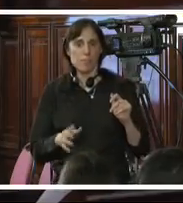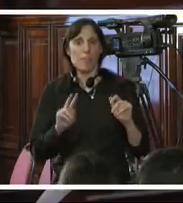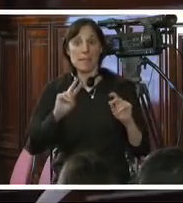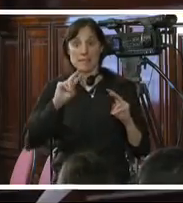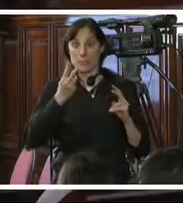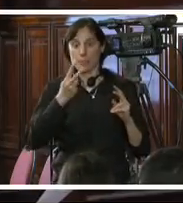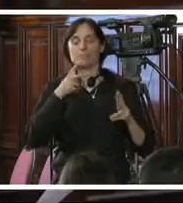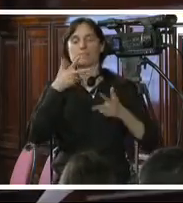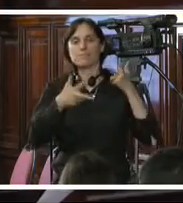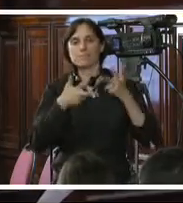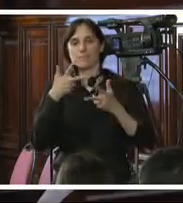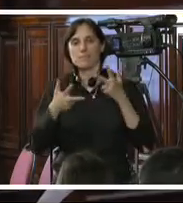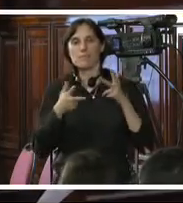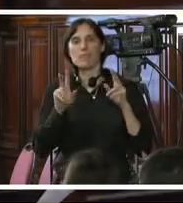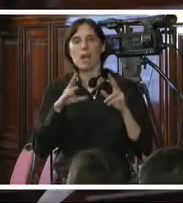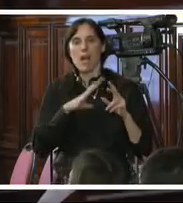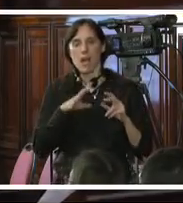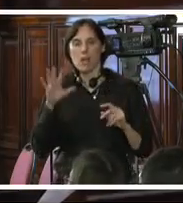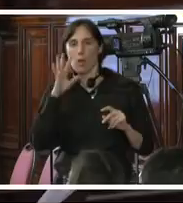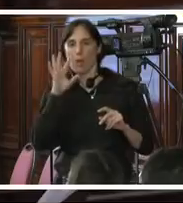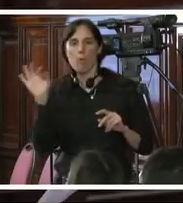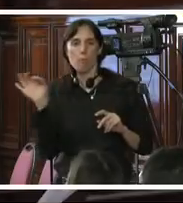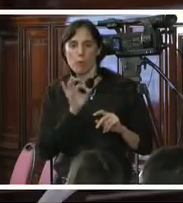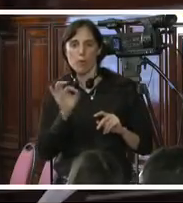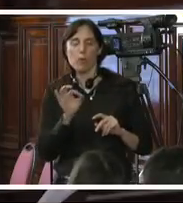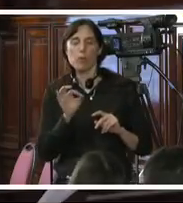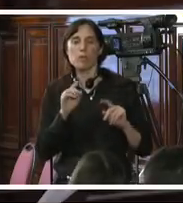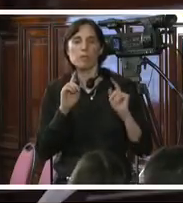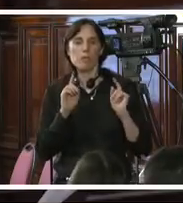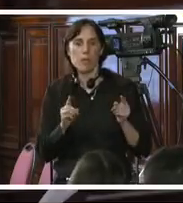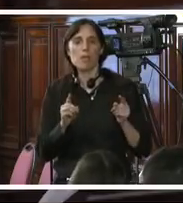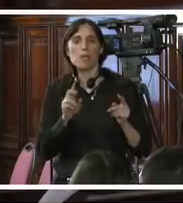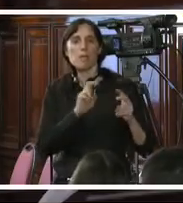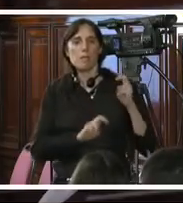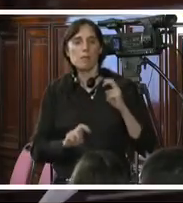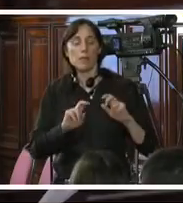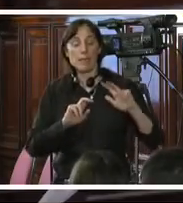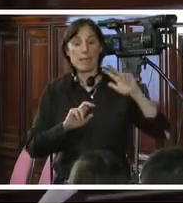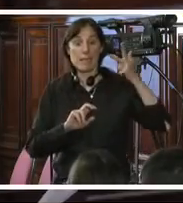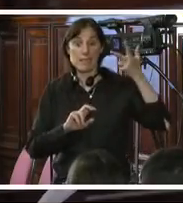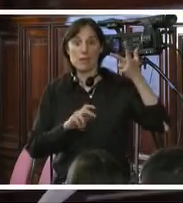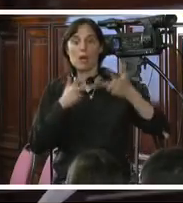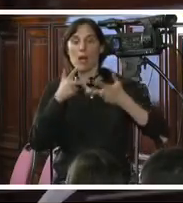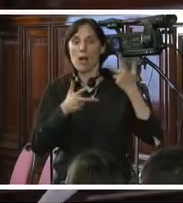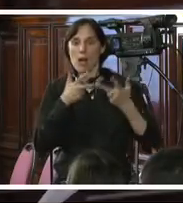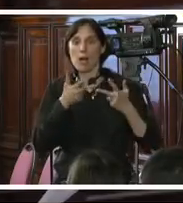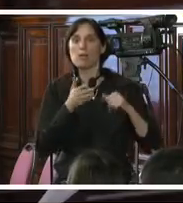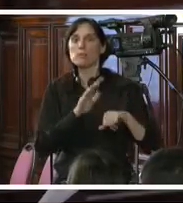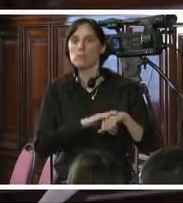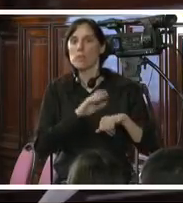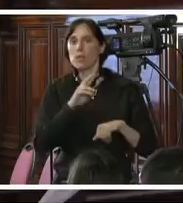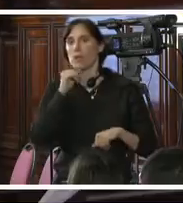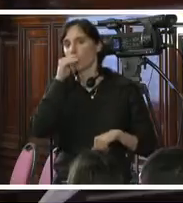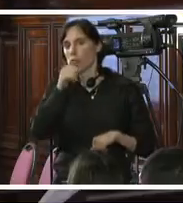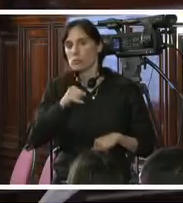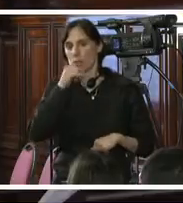Segundo, hablaremos sobre los retos y oportunidades dentro de los mecanismos de implementación. Tercero, ofreceremos algunas recomendaciones